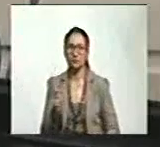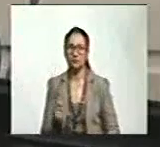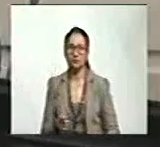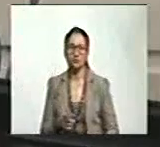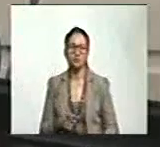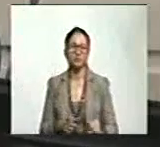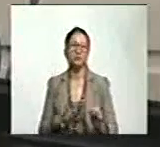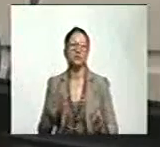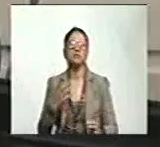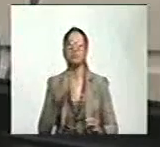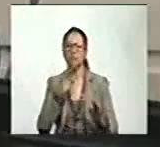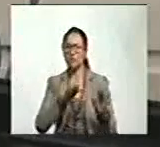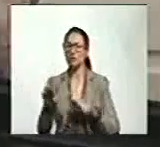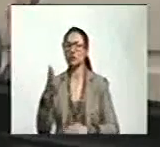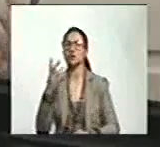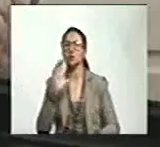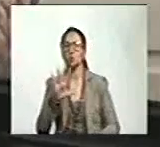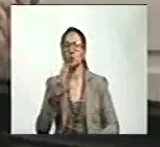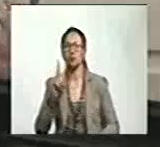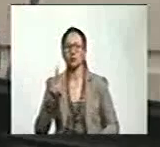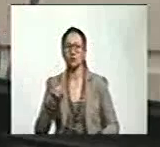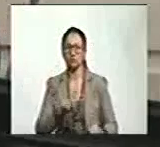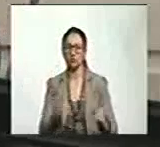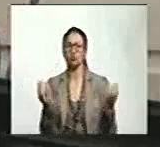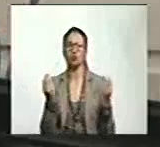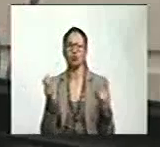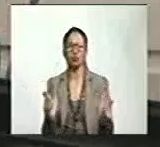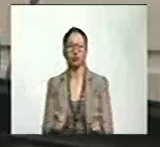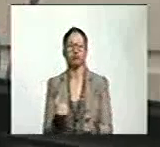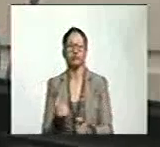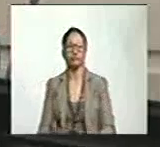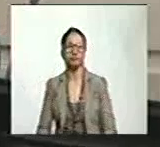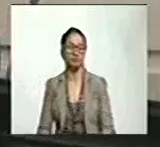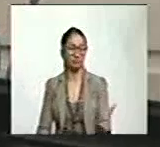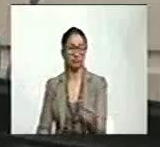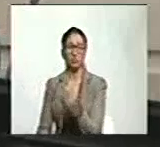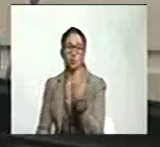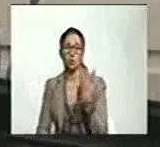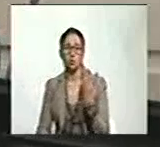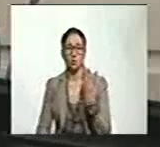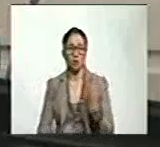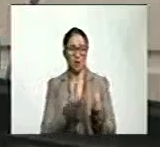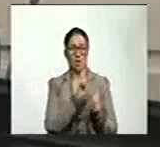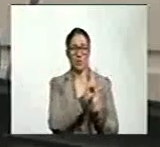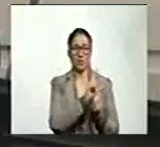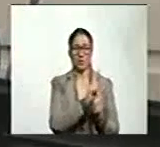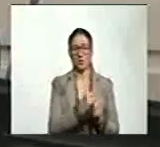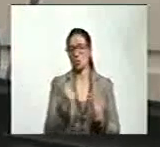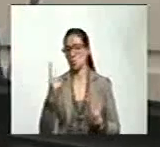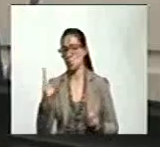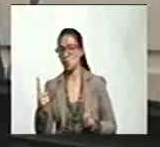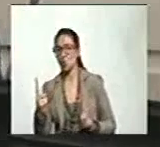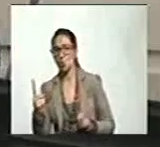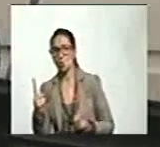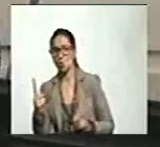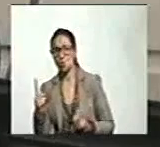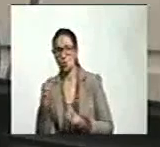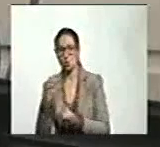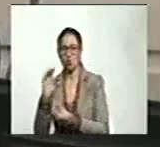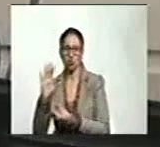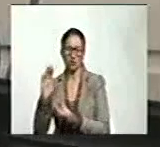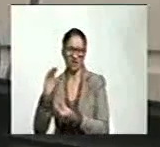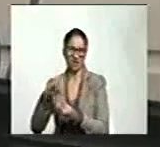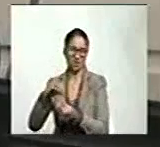52 va a haber siempre aquí hay cuatro senadores liberales un senador de opción ciudadana